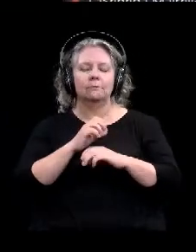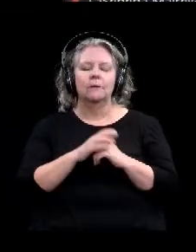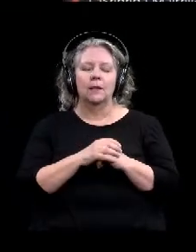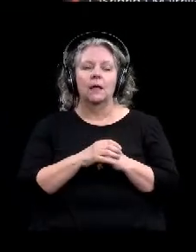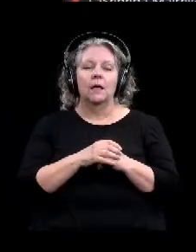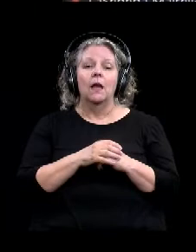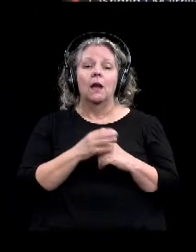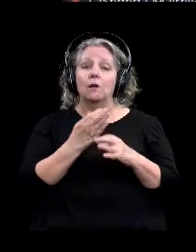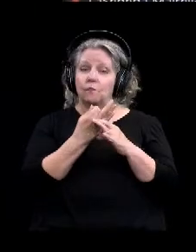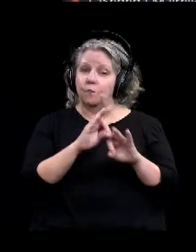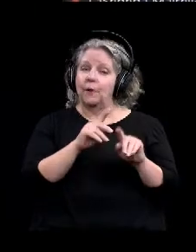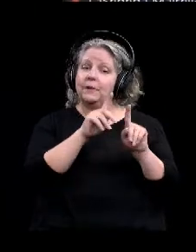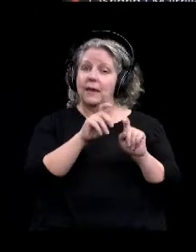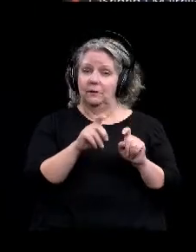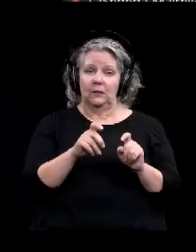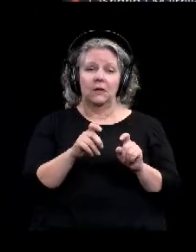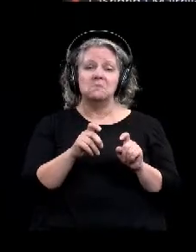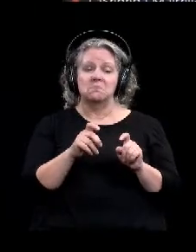aquí